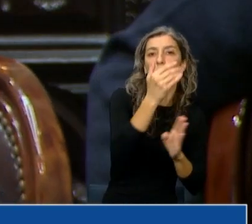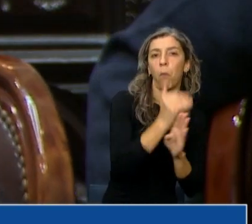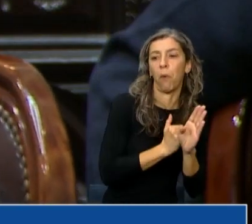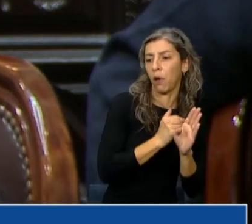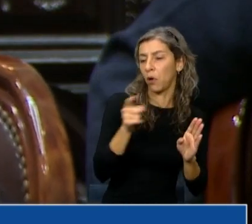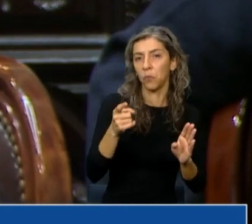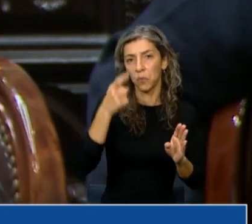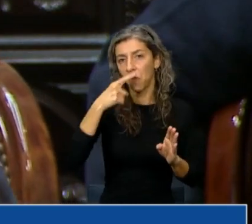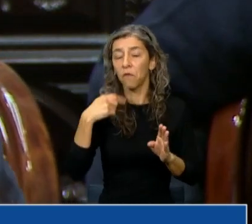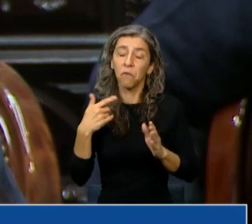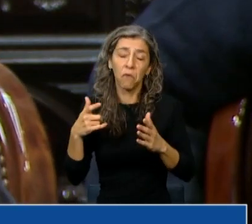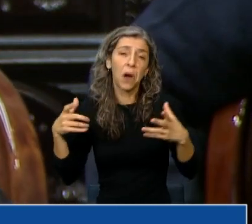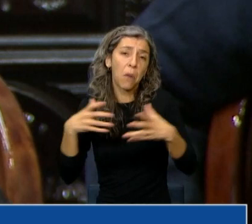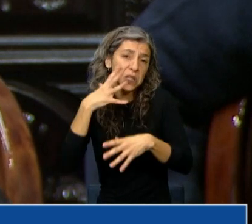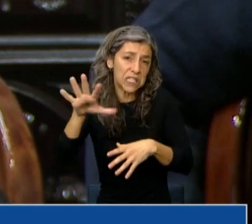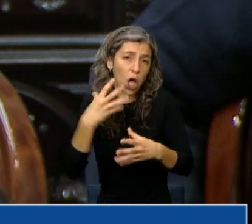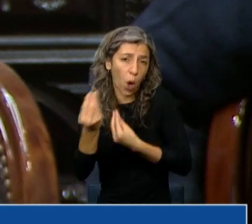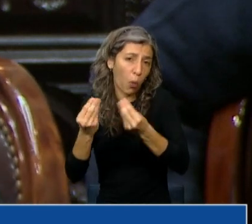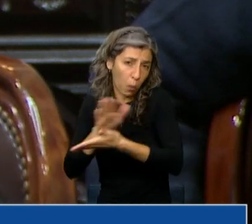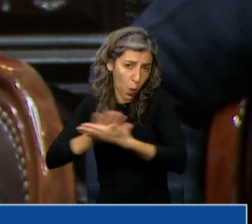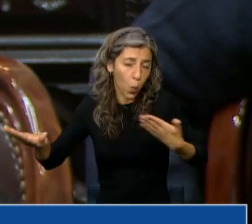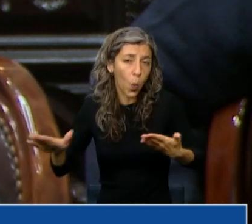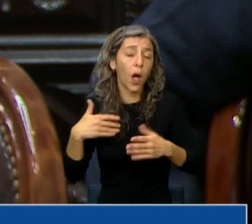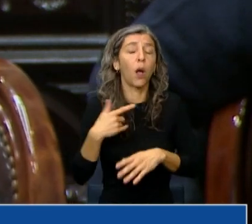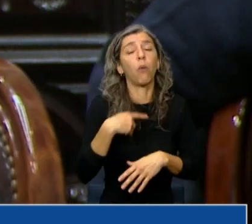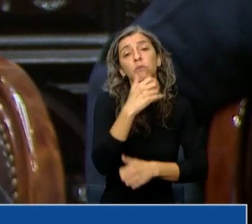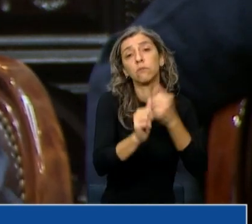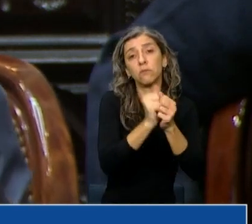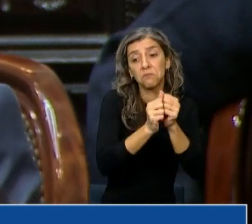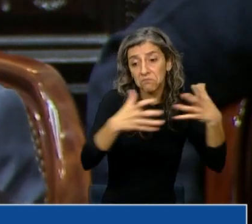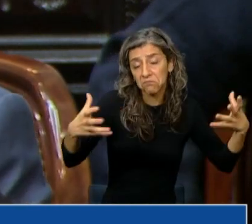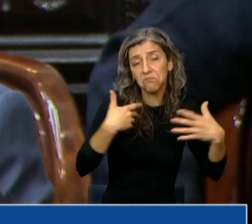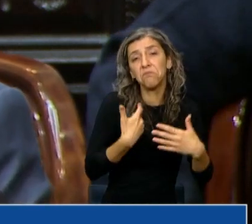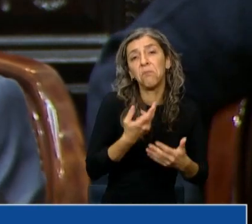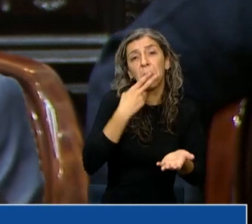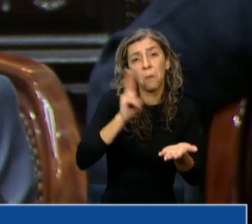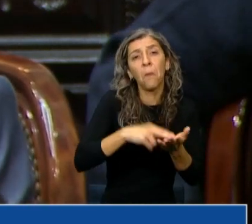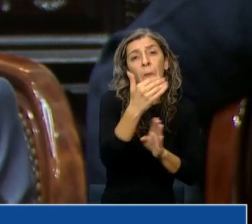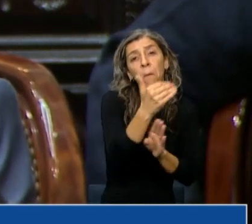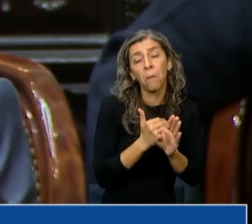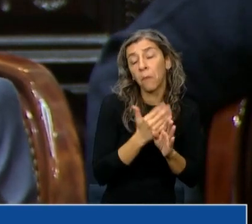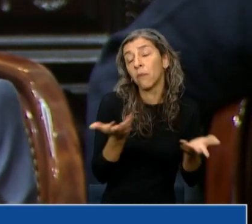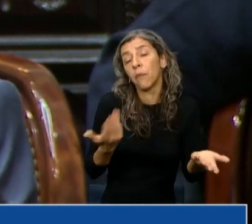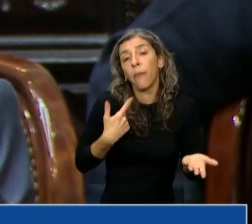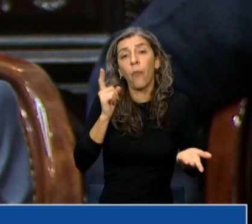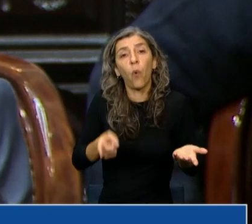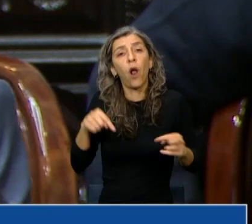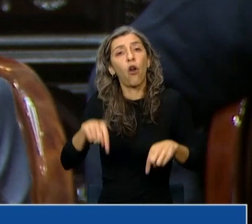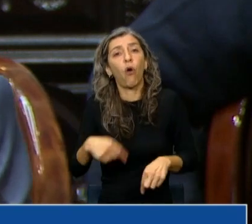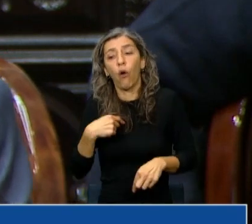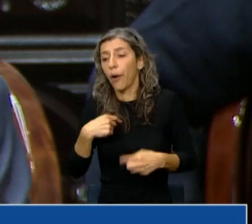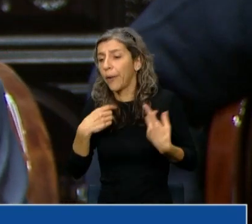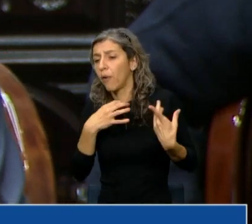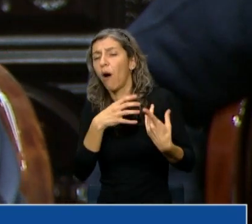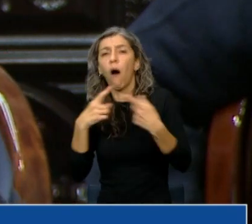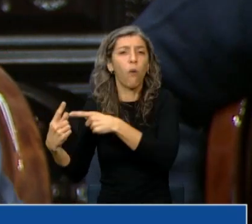entonces. Bajaron las contribuciones patronales a las grandes empresas, y fíjese que hoy discuten la baja del